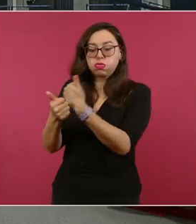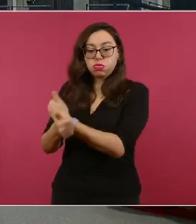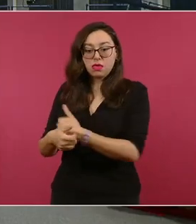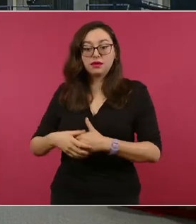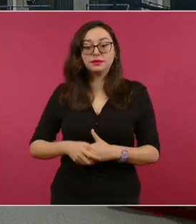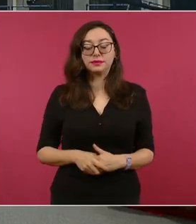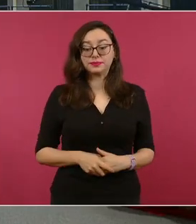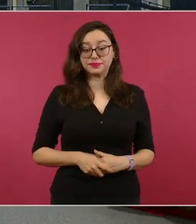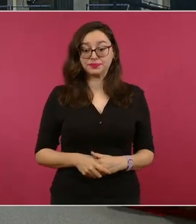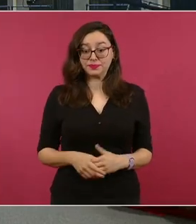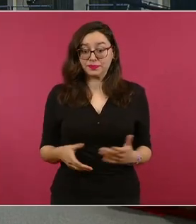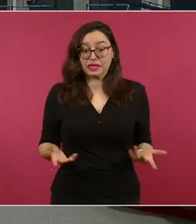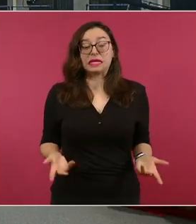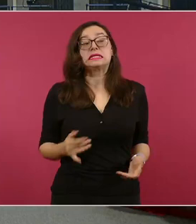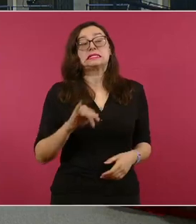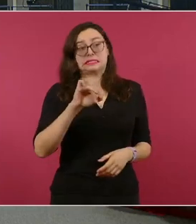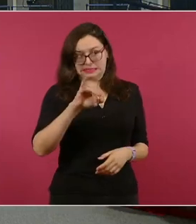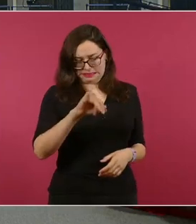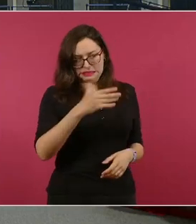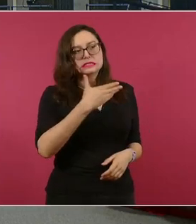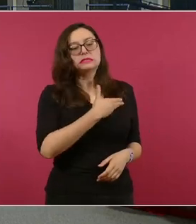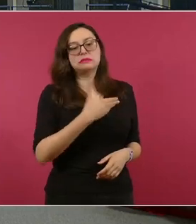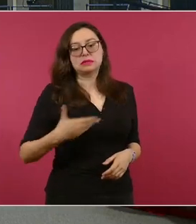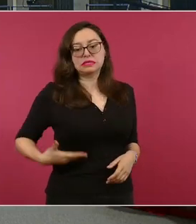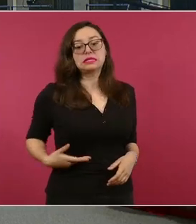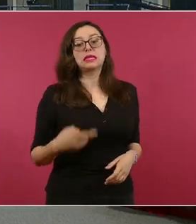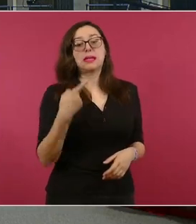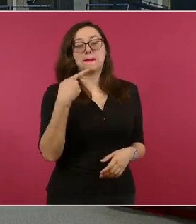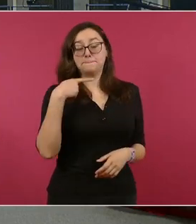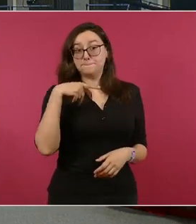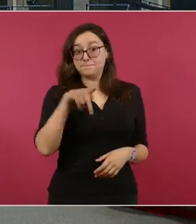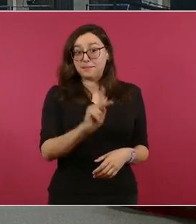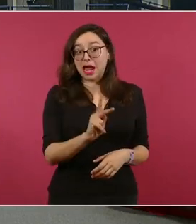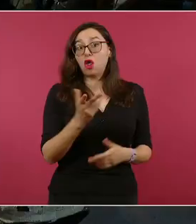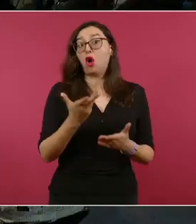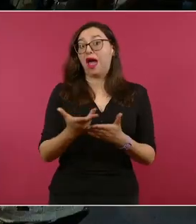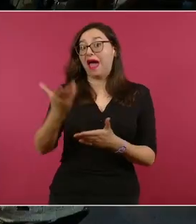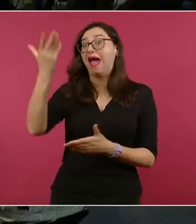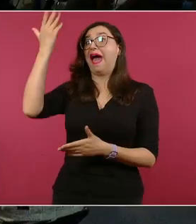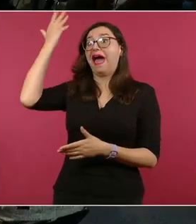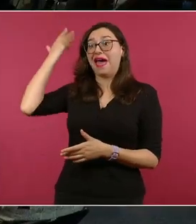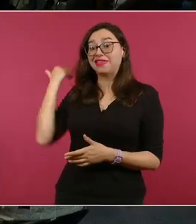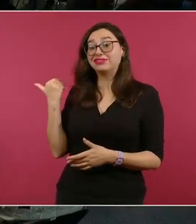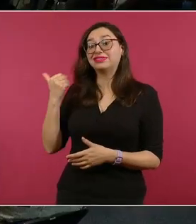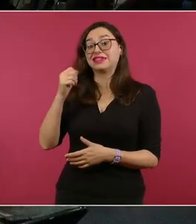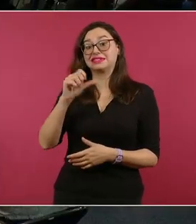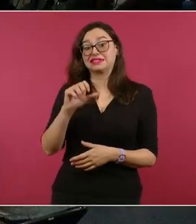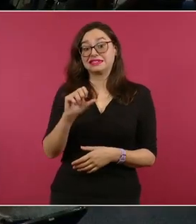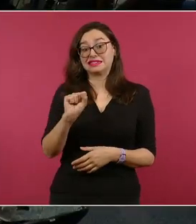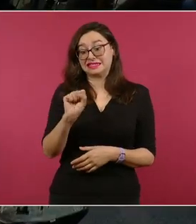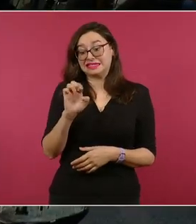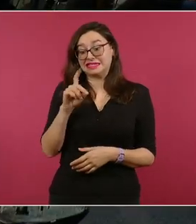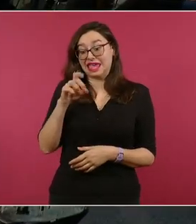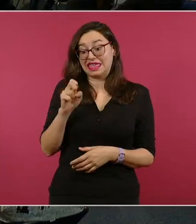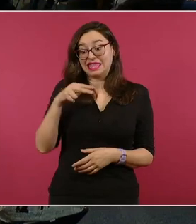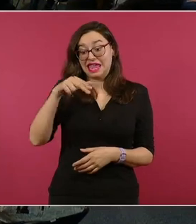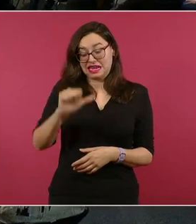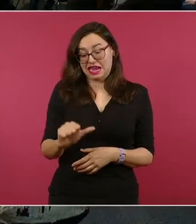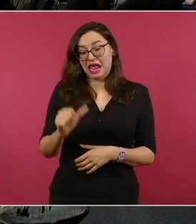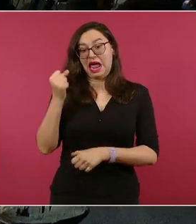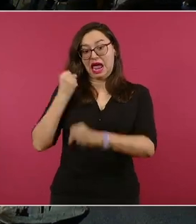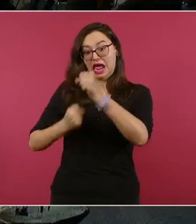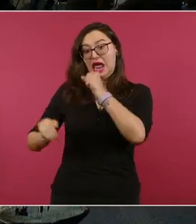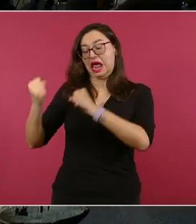esta información en torno a que los datos que tuvo la Sedena incluso se tuvieron en tiempo real, es decir, bajo